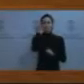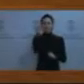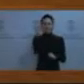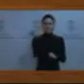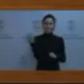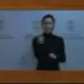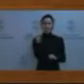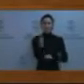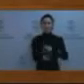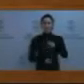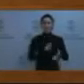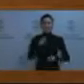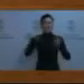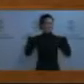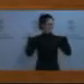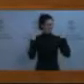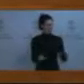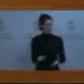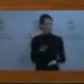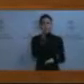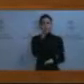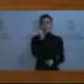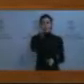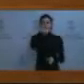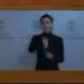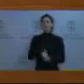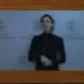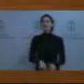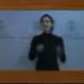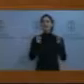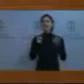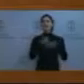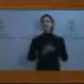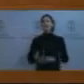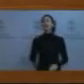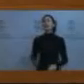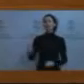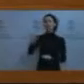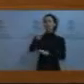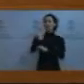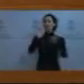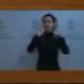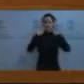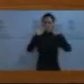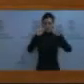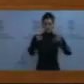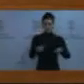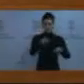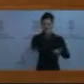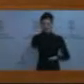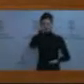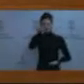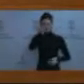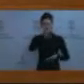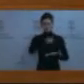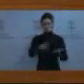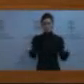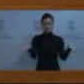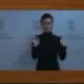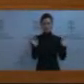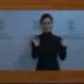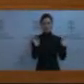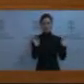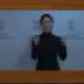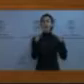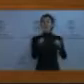las cosas muy mal, porque no nos han votado para tener representación en el Congreso de los Diputados en Madrid. Esa